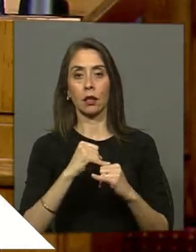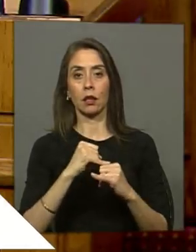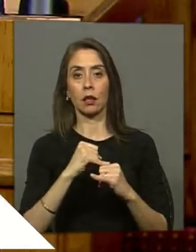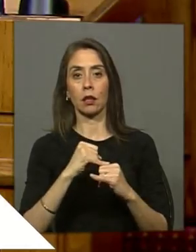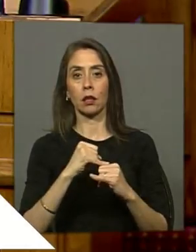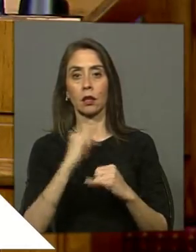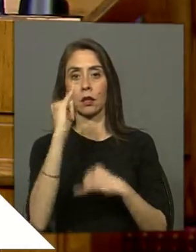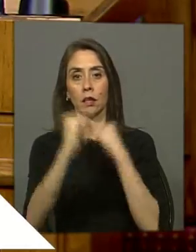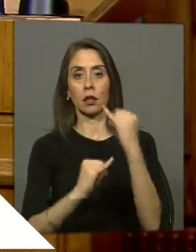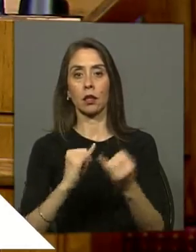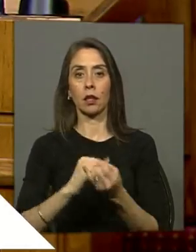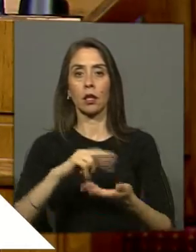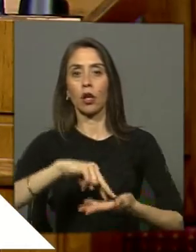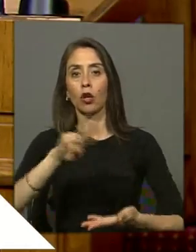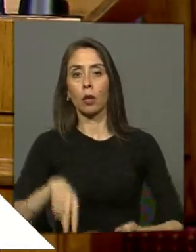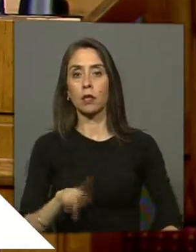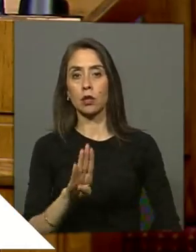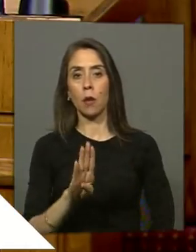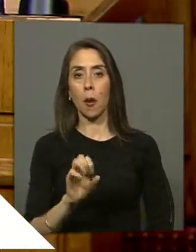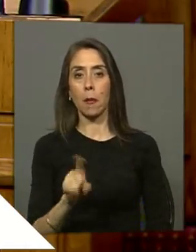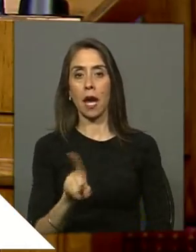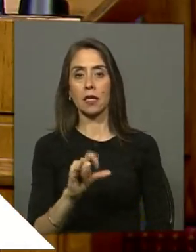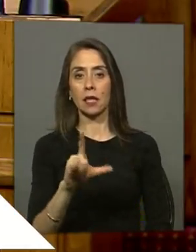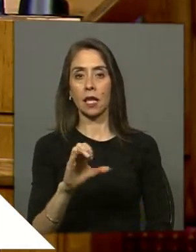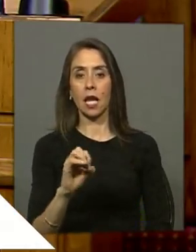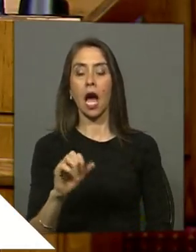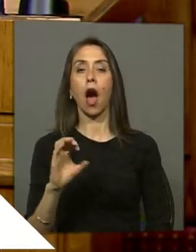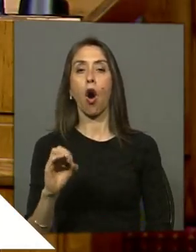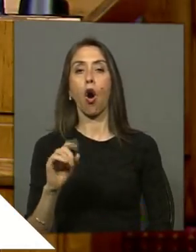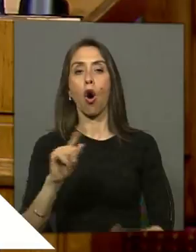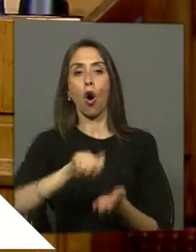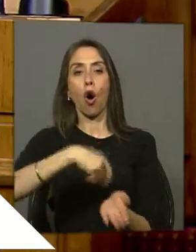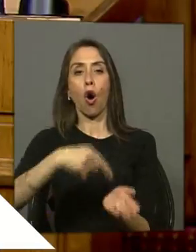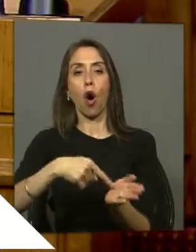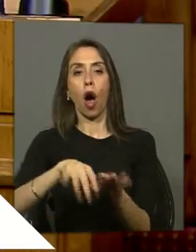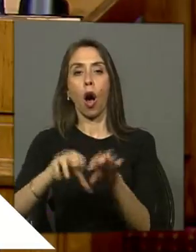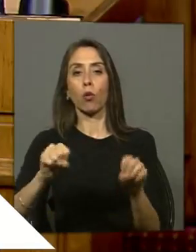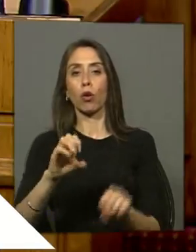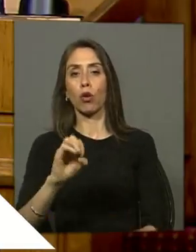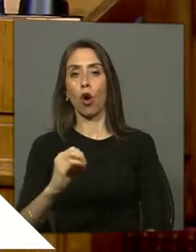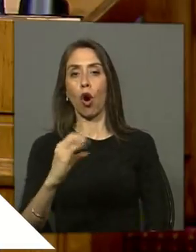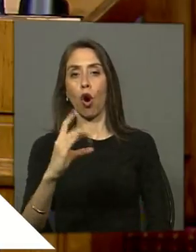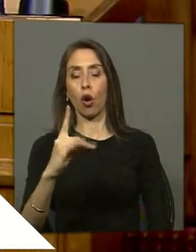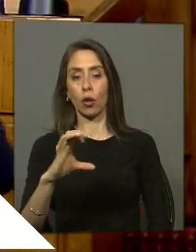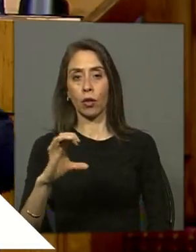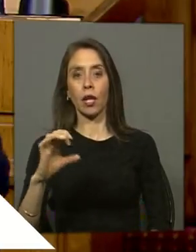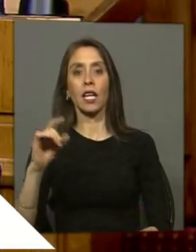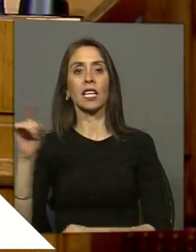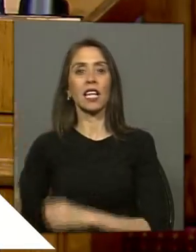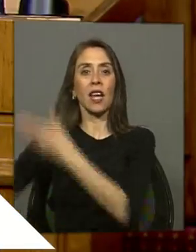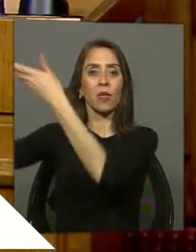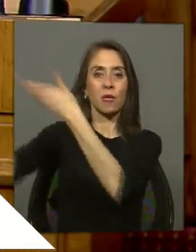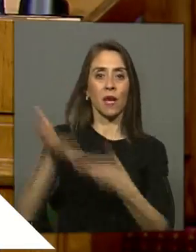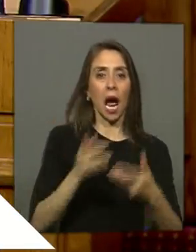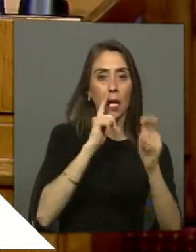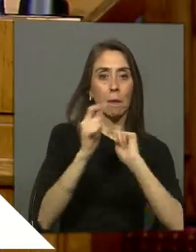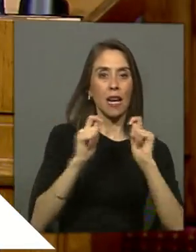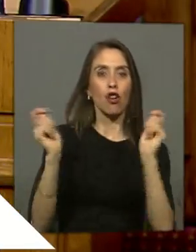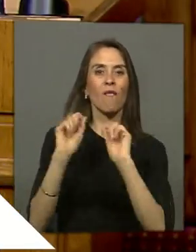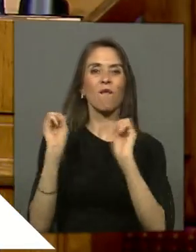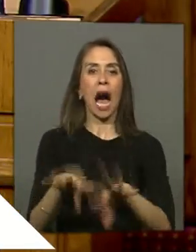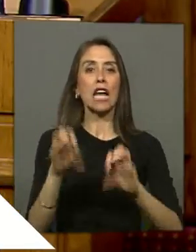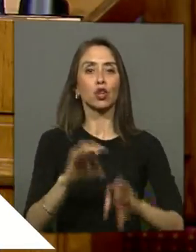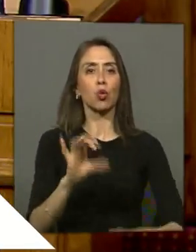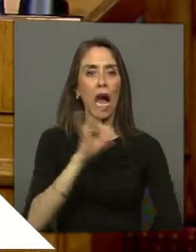convenio de Basilea o los que tiene a través de la OCDE por eso traer residuos peligrosos o sacar residuos